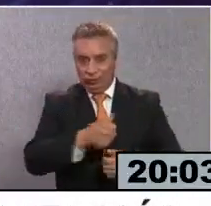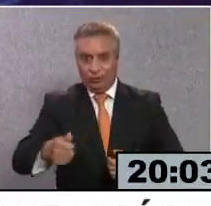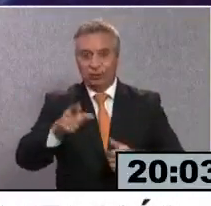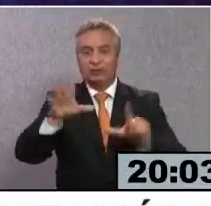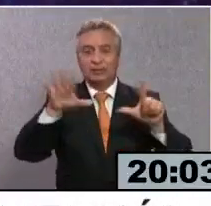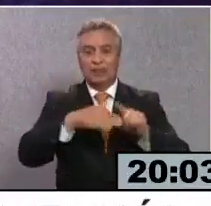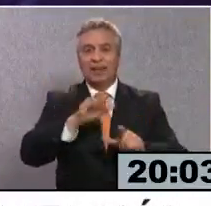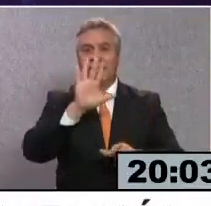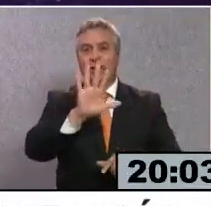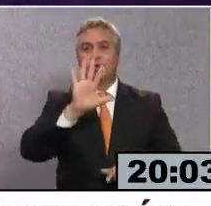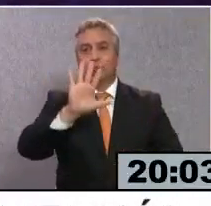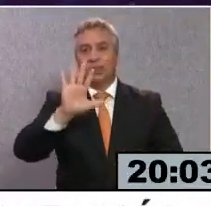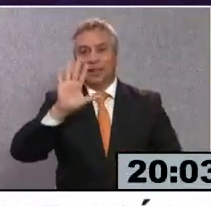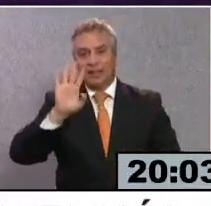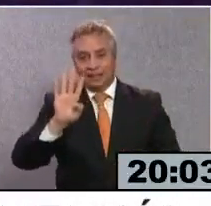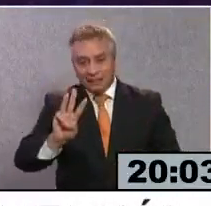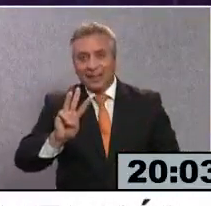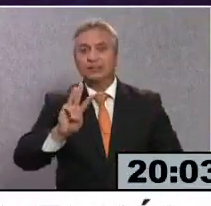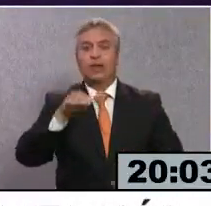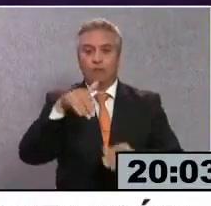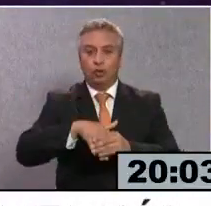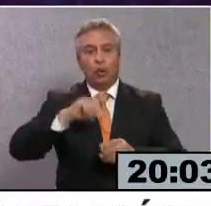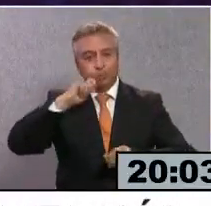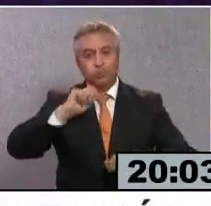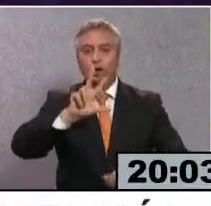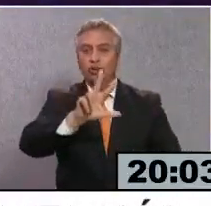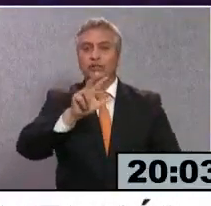7.453 votos, correspondiente al